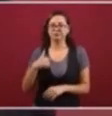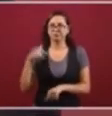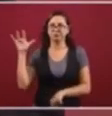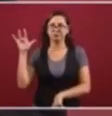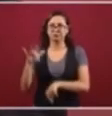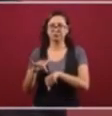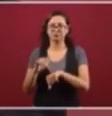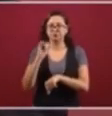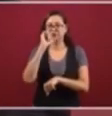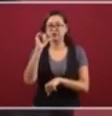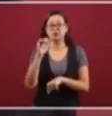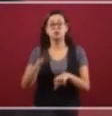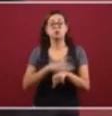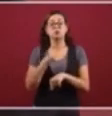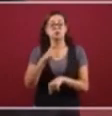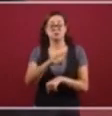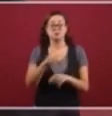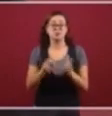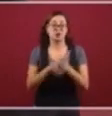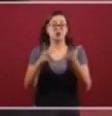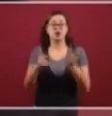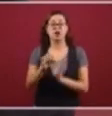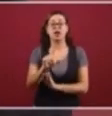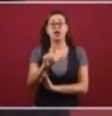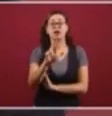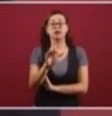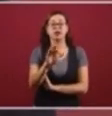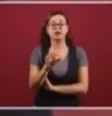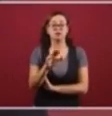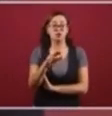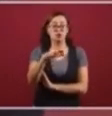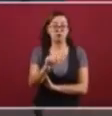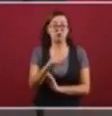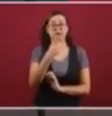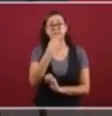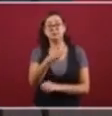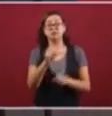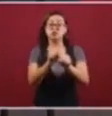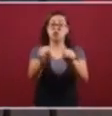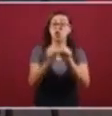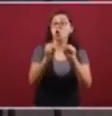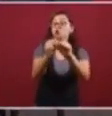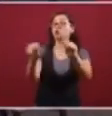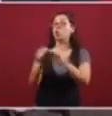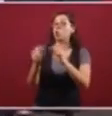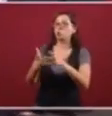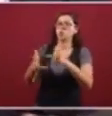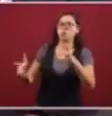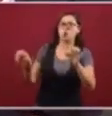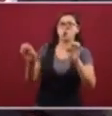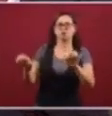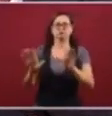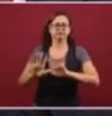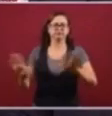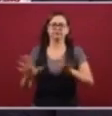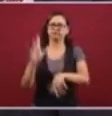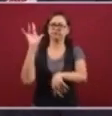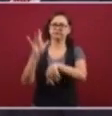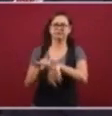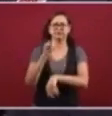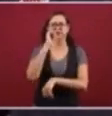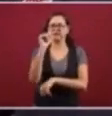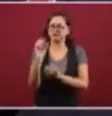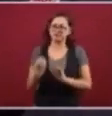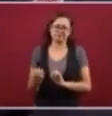a los que hace mención el Reforma, pues esos se quedan como están, pues, o sea,